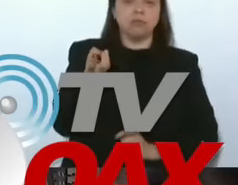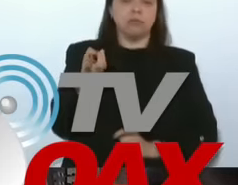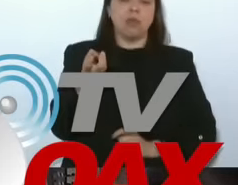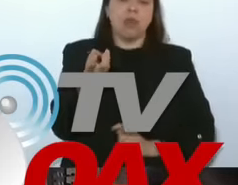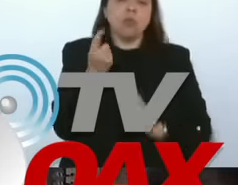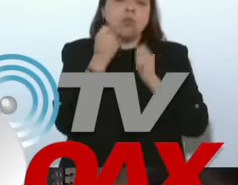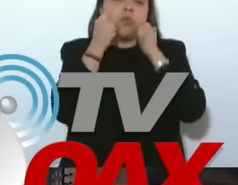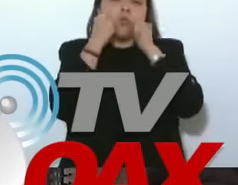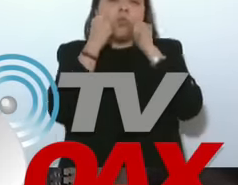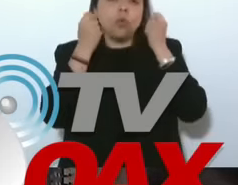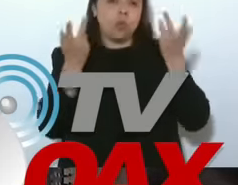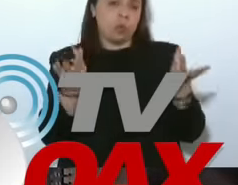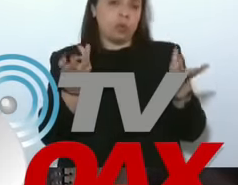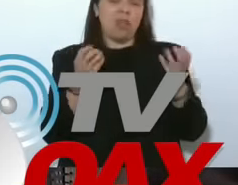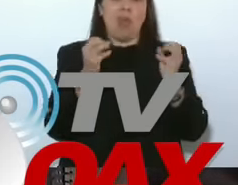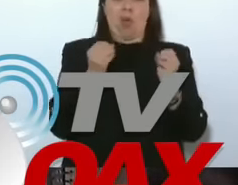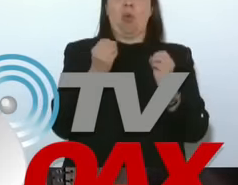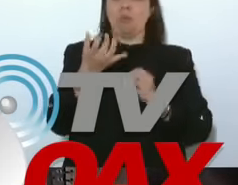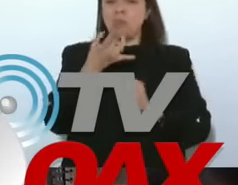o son raras